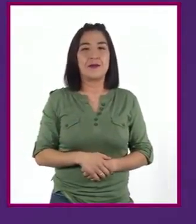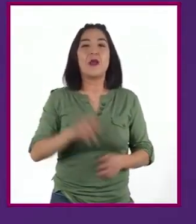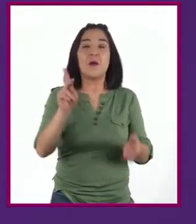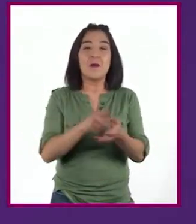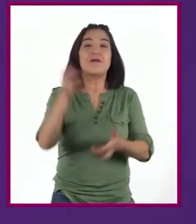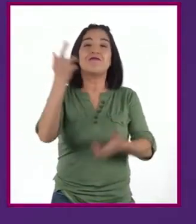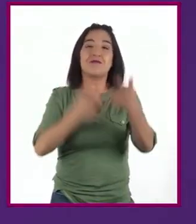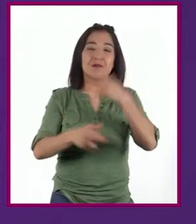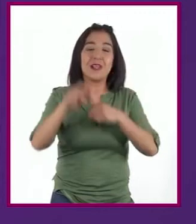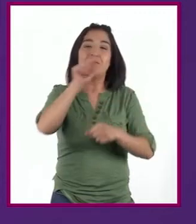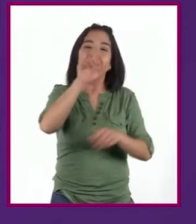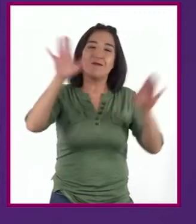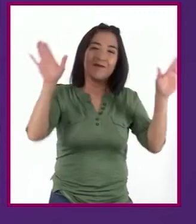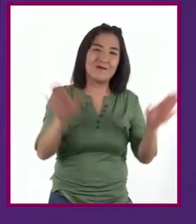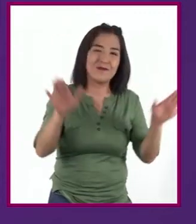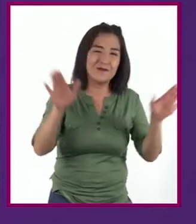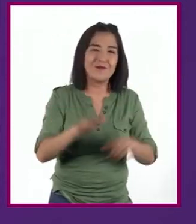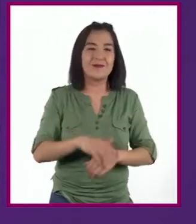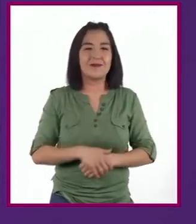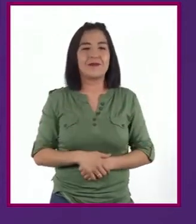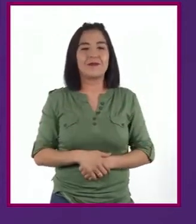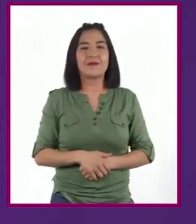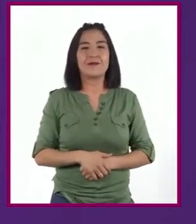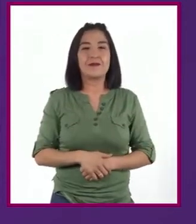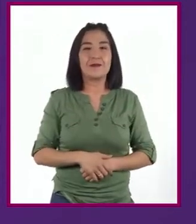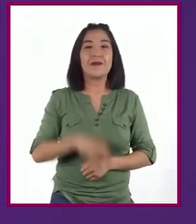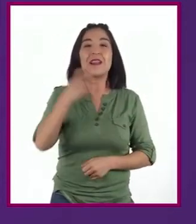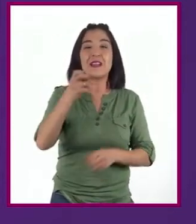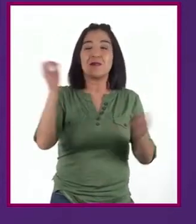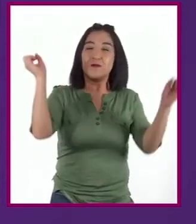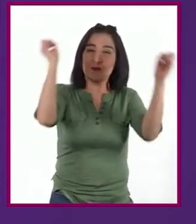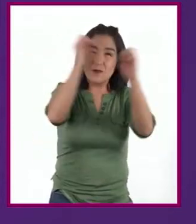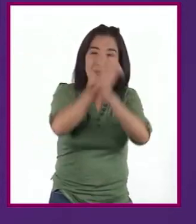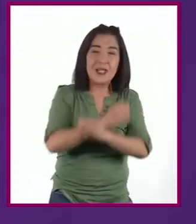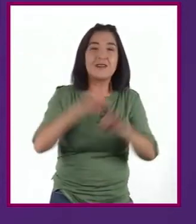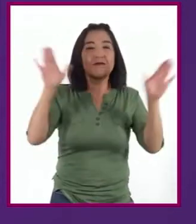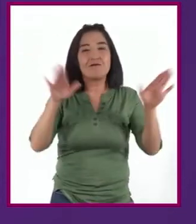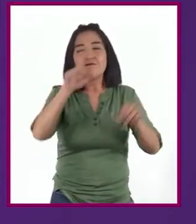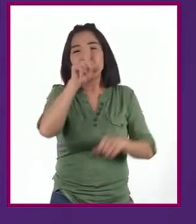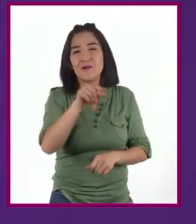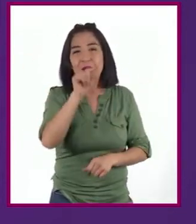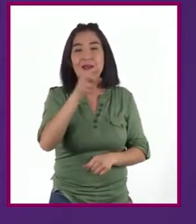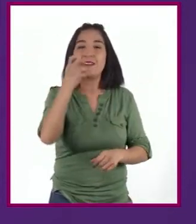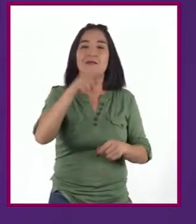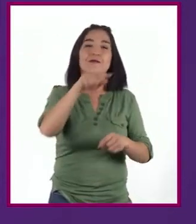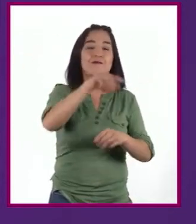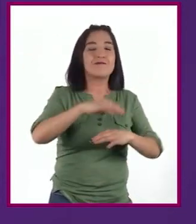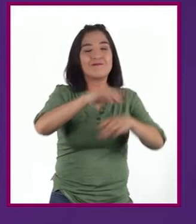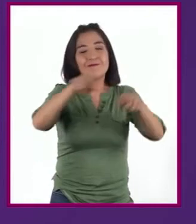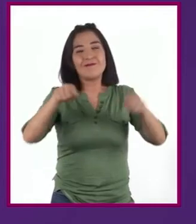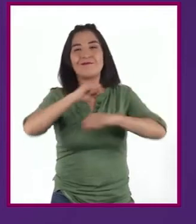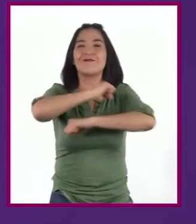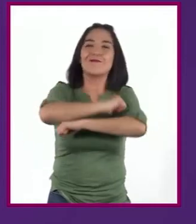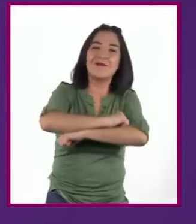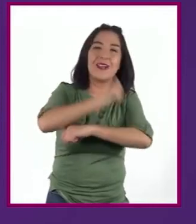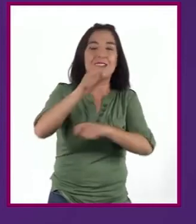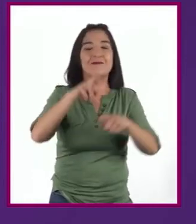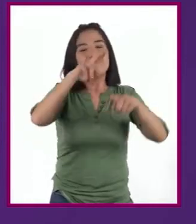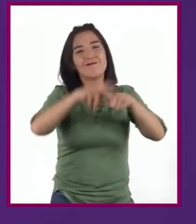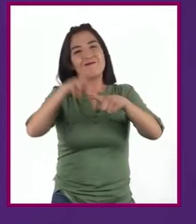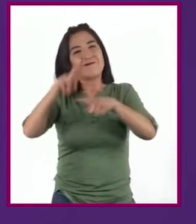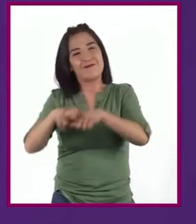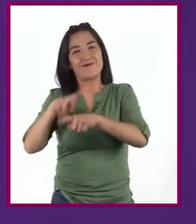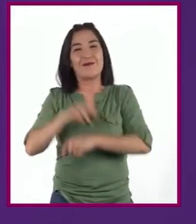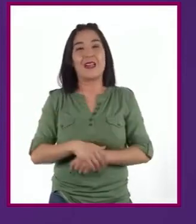Volverán las oscuras golondrinas. Volverán las oscuras golondrinas en tu balcón sus nidos a colgar,